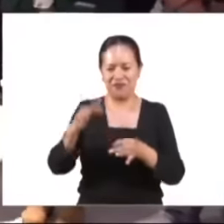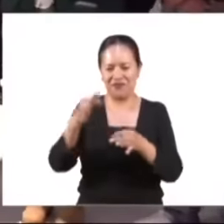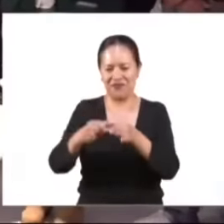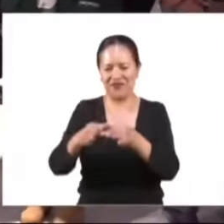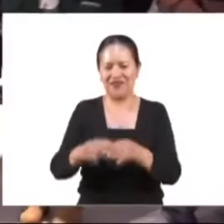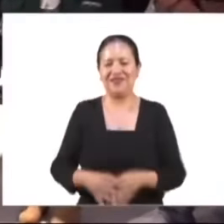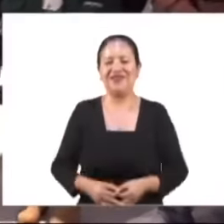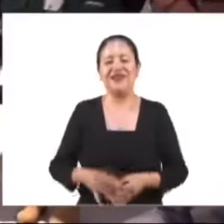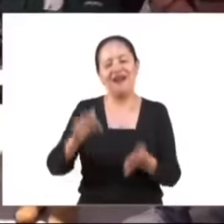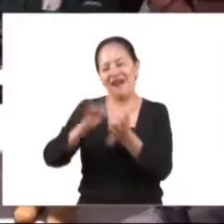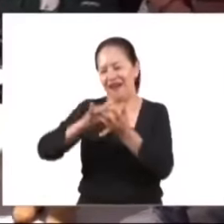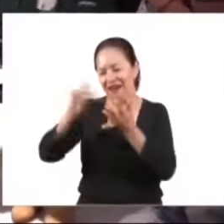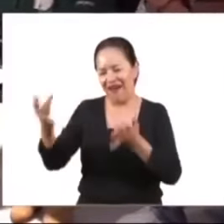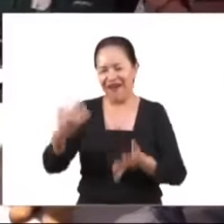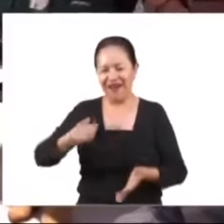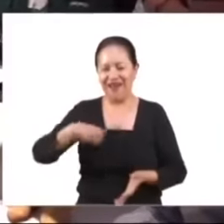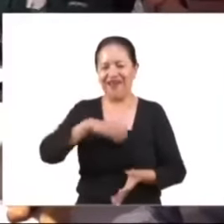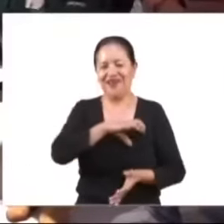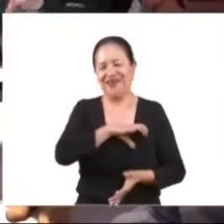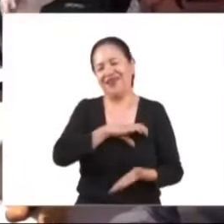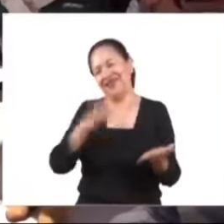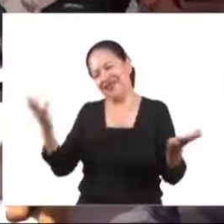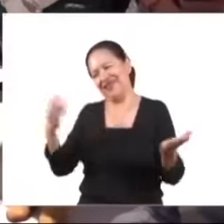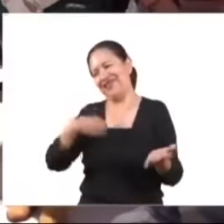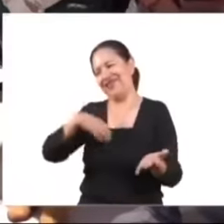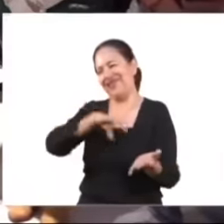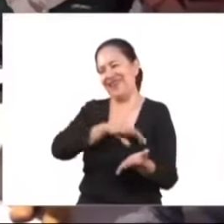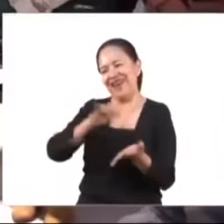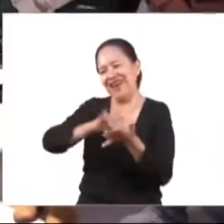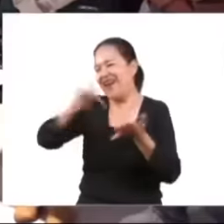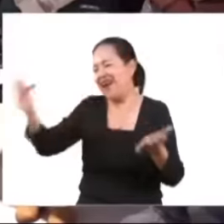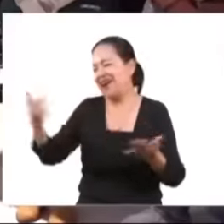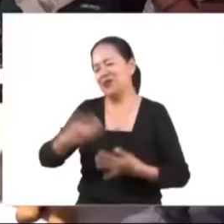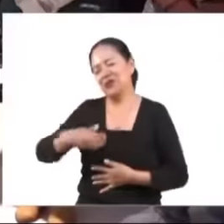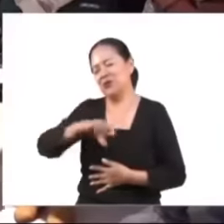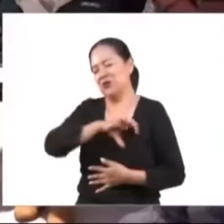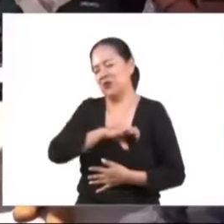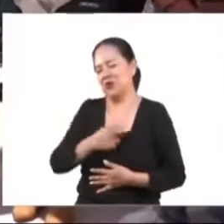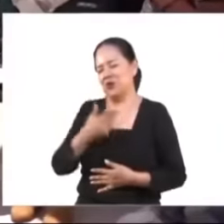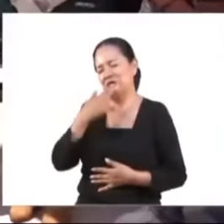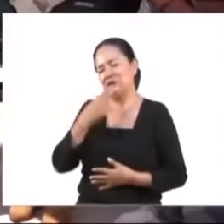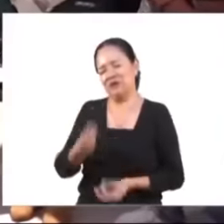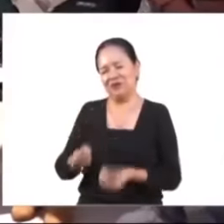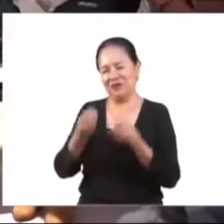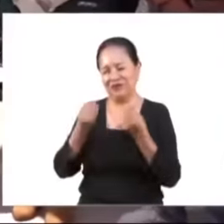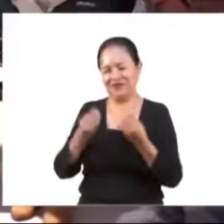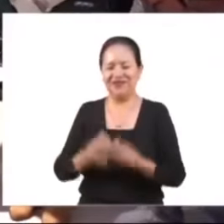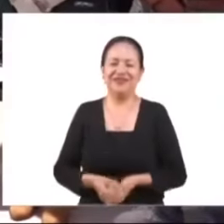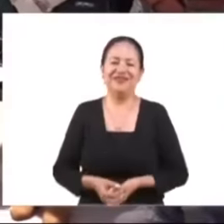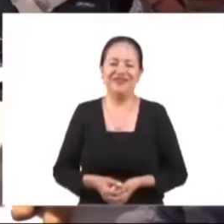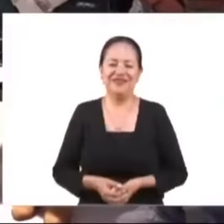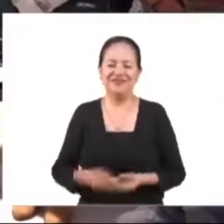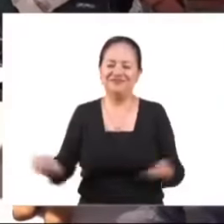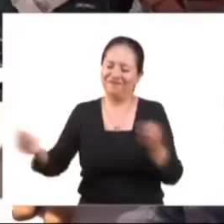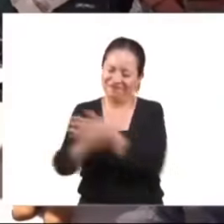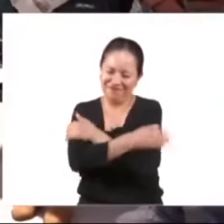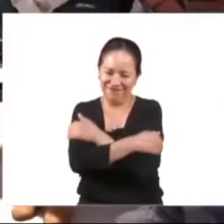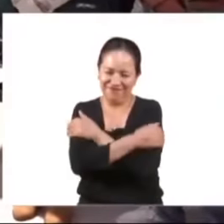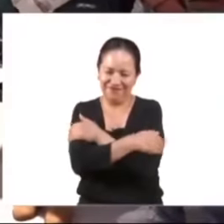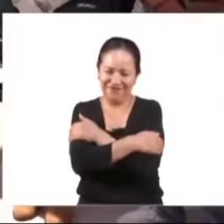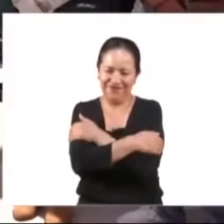por todo mi querida este jefa de gobierno que queremos mucho te mandamos un abrazo